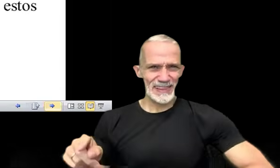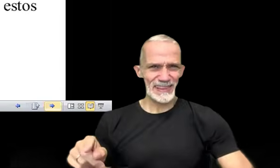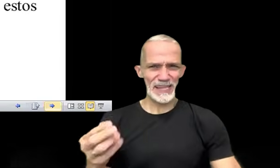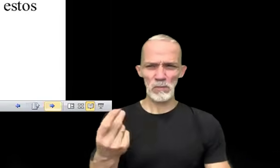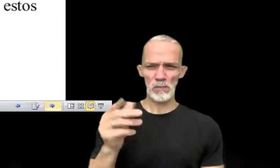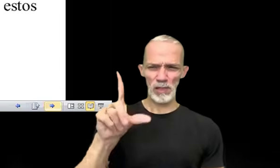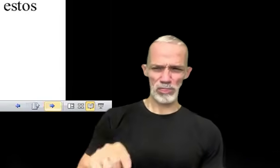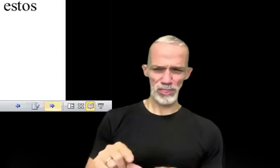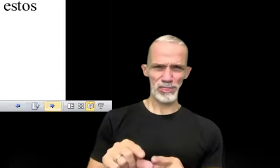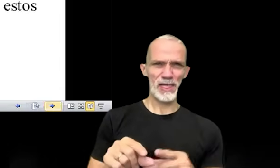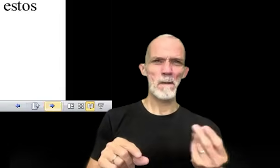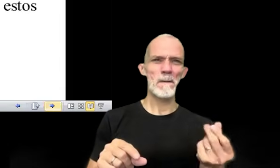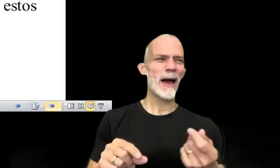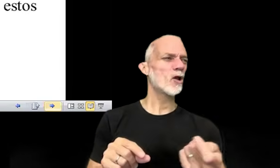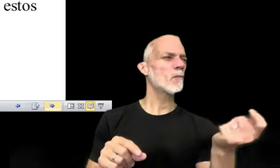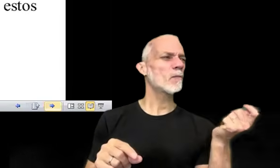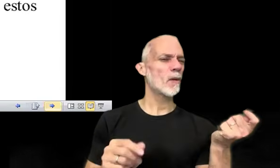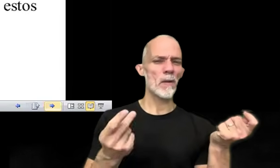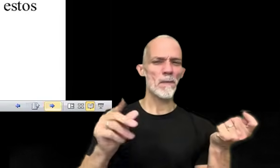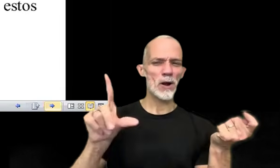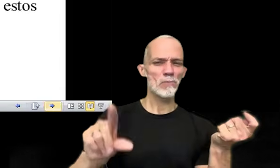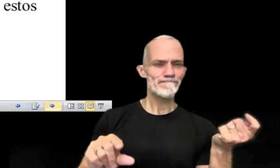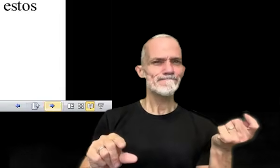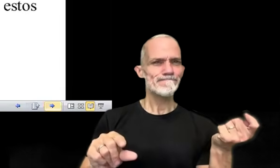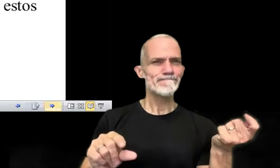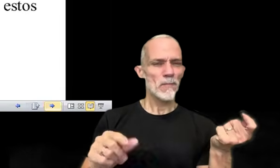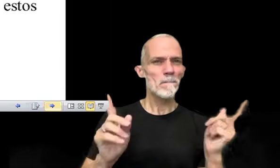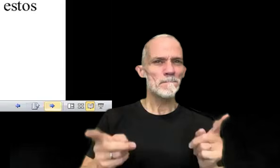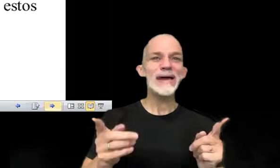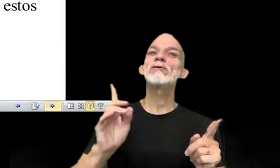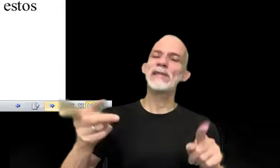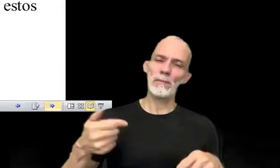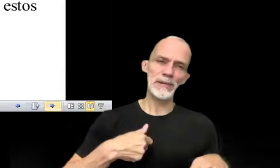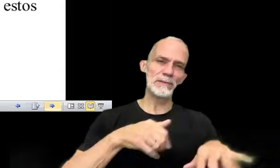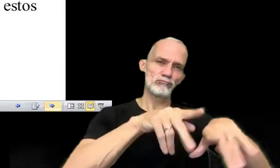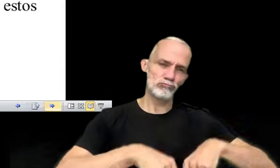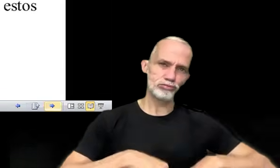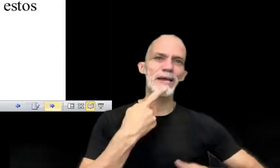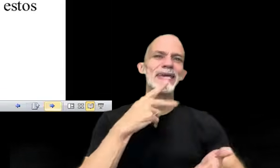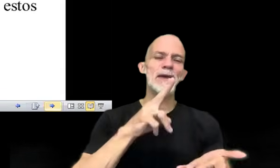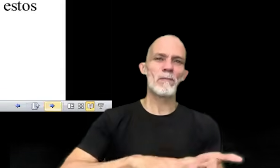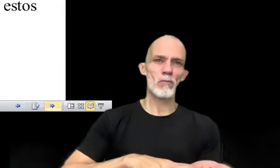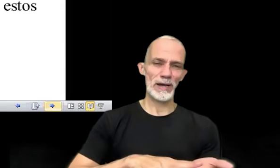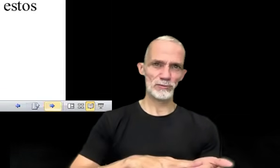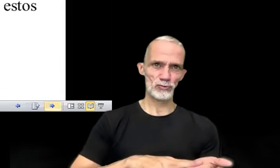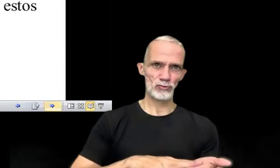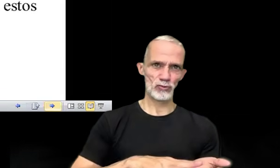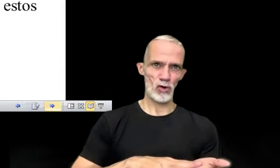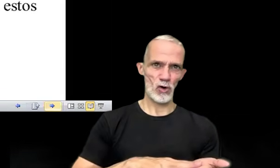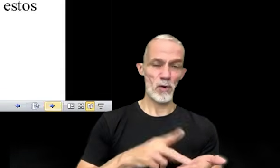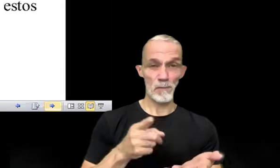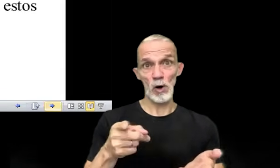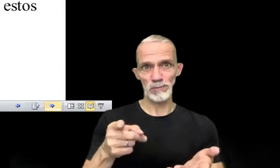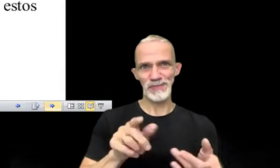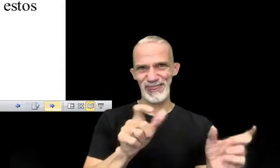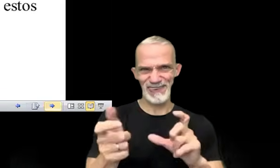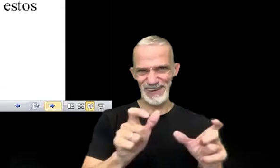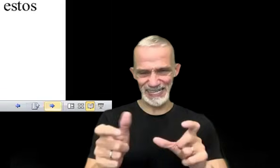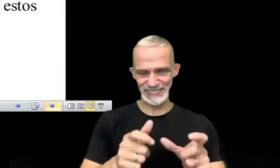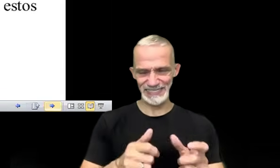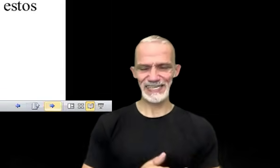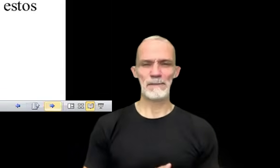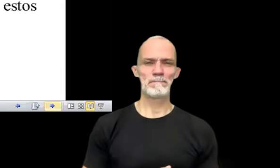sea, menor al valor de mercado, también tendrá que ingresar el impuesto por esa